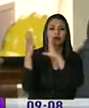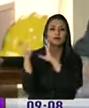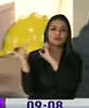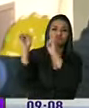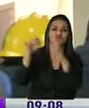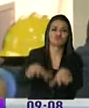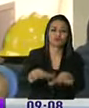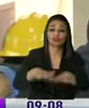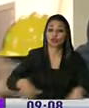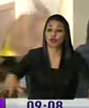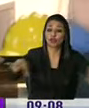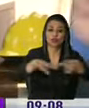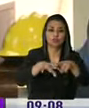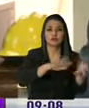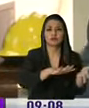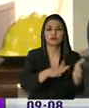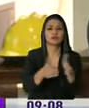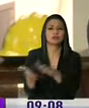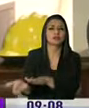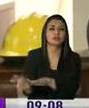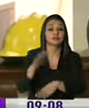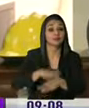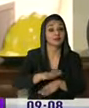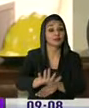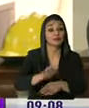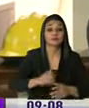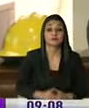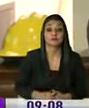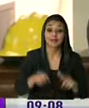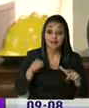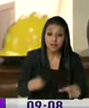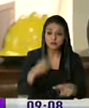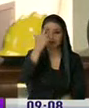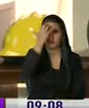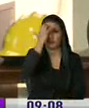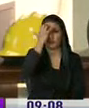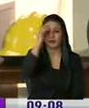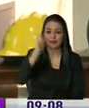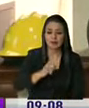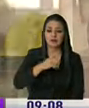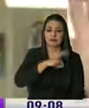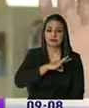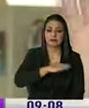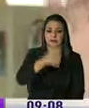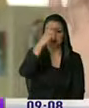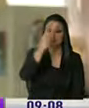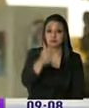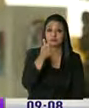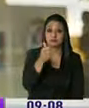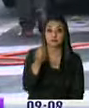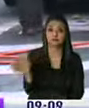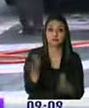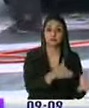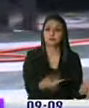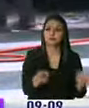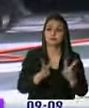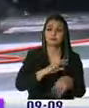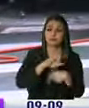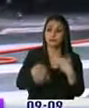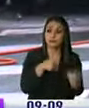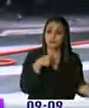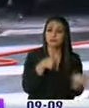la cancha incluida de víctimas de accidentes de tránsito. Eso es lo que nosotros nos debe llevar a la reflexión. Así también mencionó que todos